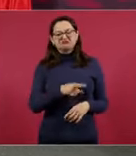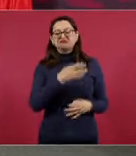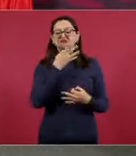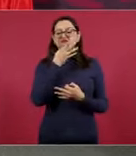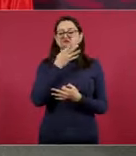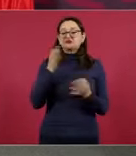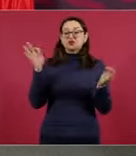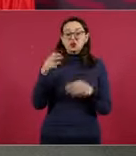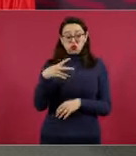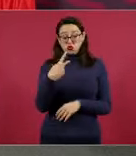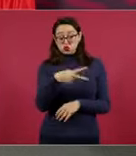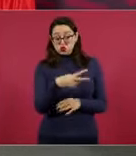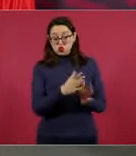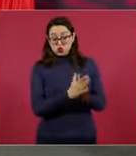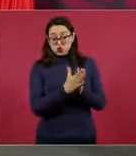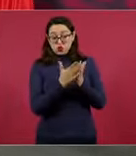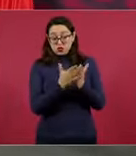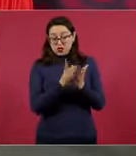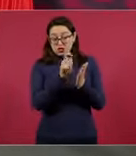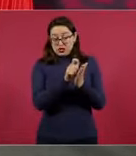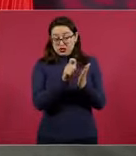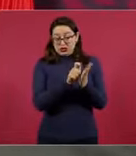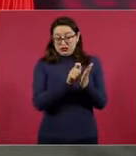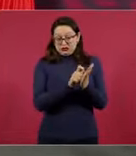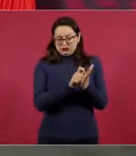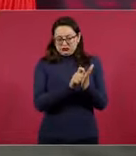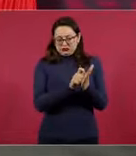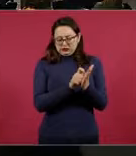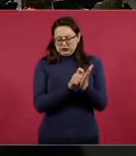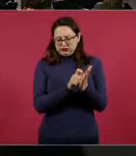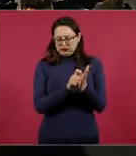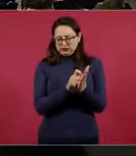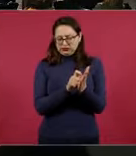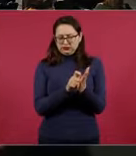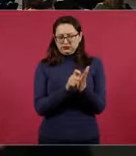en un libro, o así empieza, hay un libro que se llama